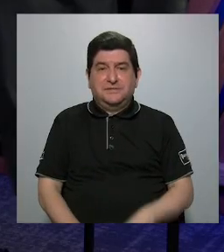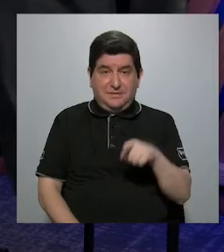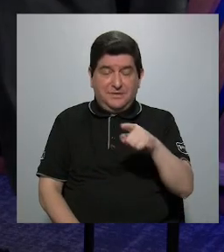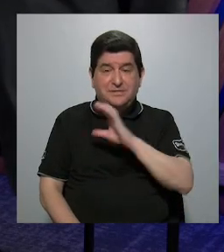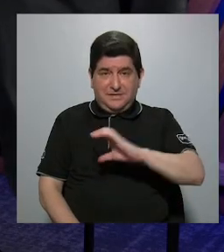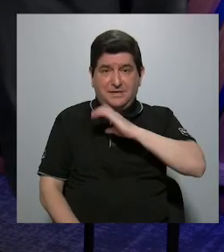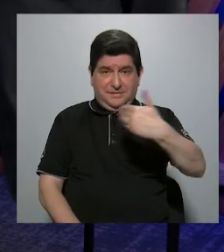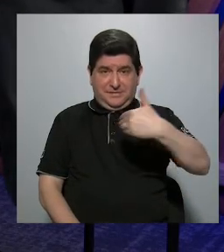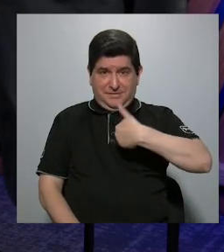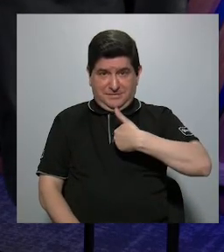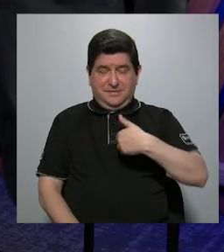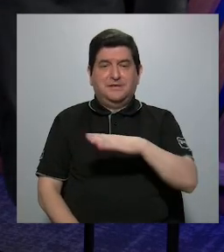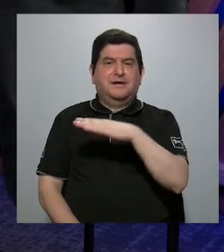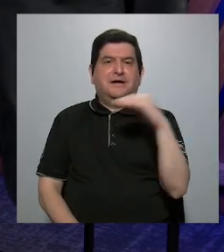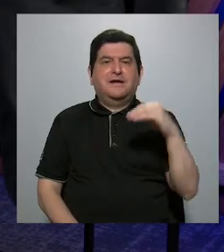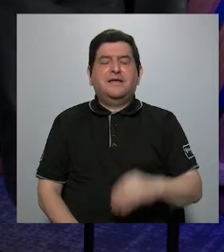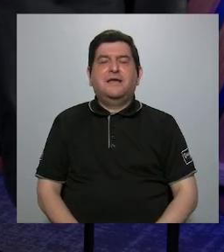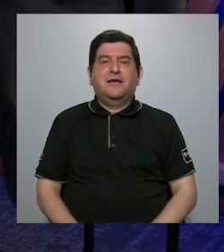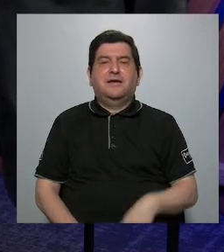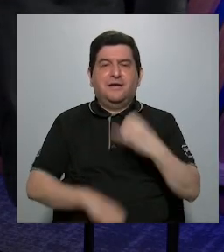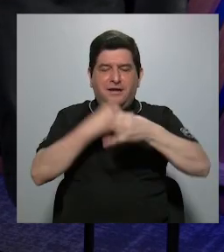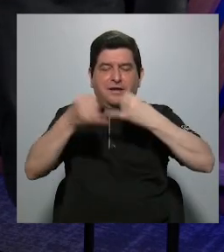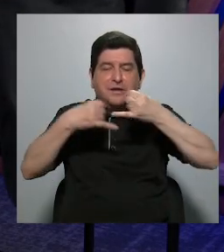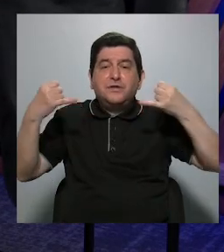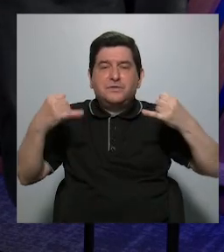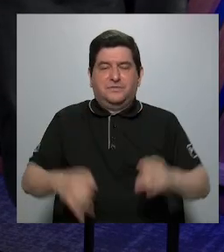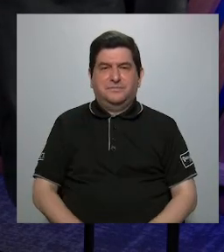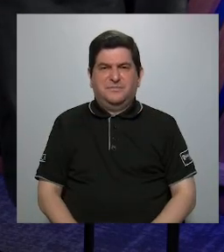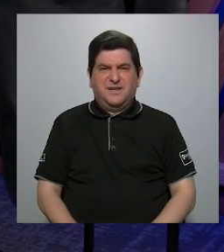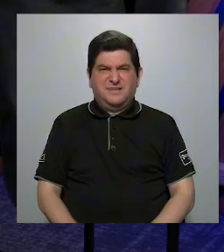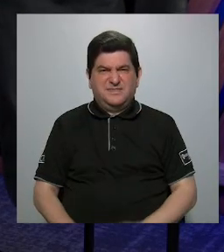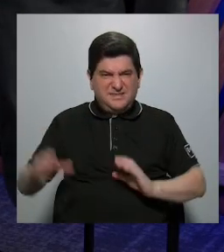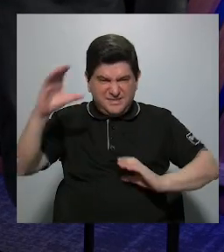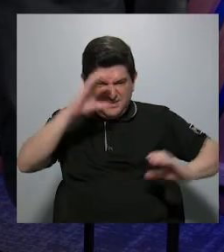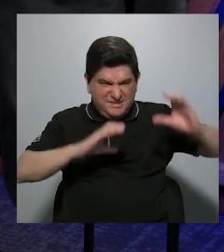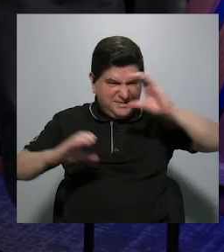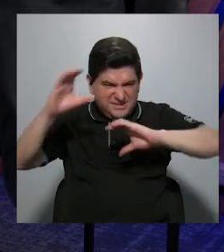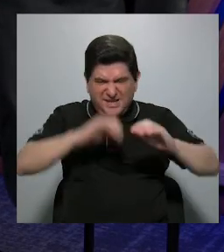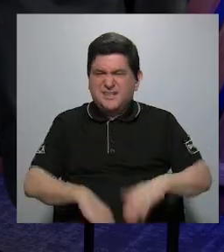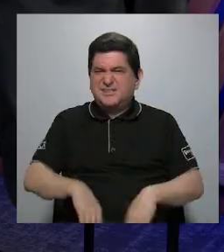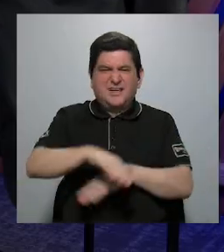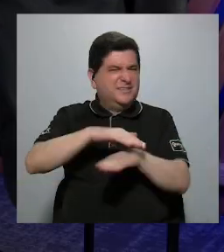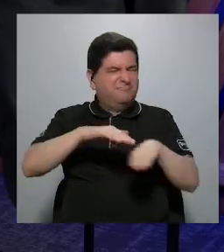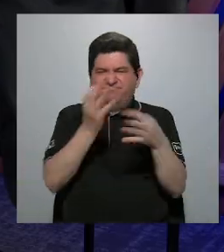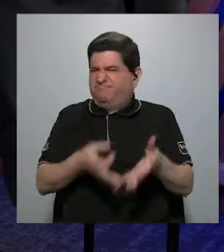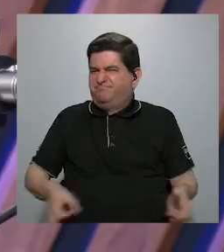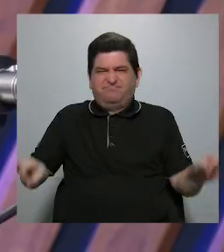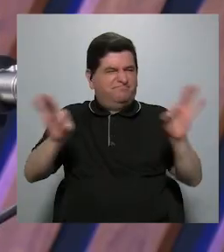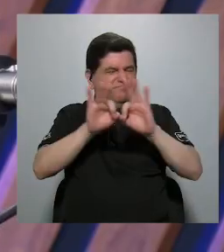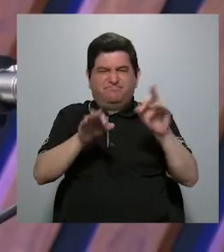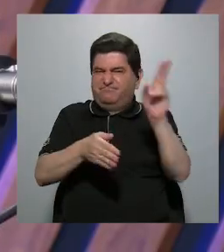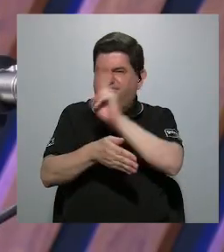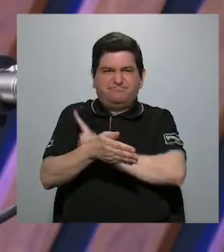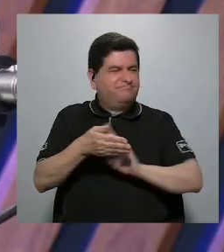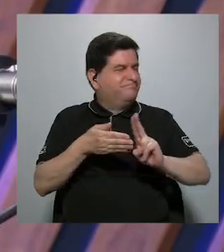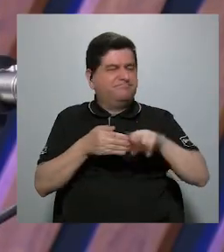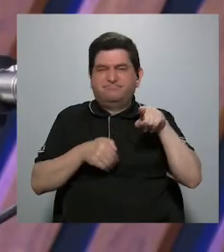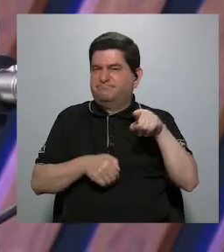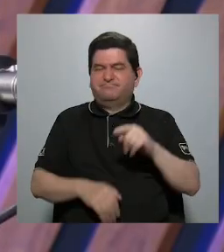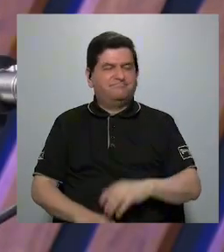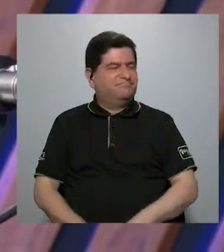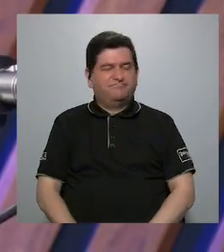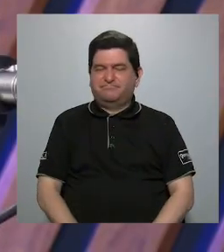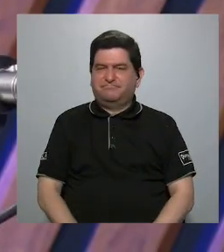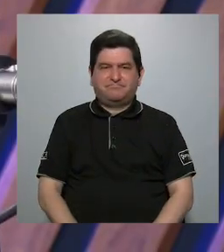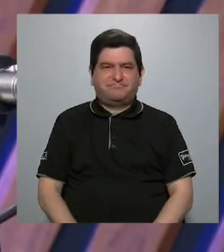que fueran pontificias, y letras. Las ciencias no son un elemento fundamental de esas